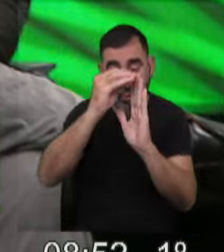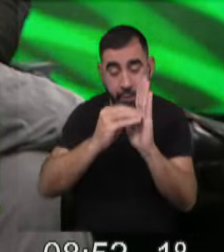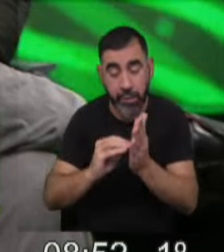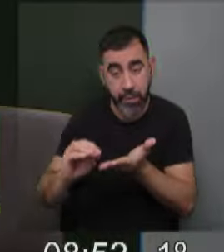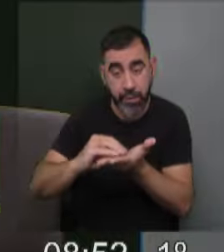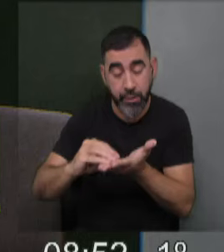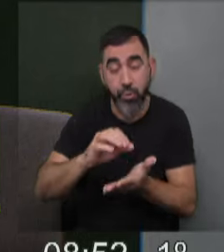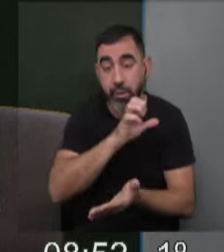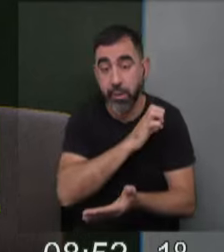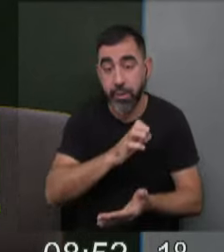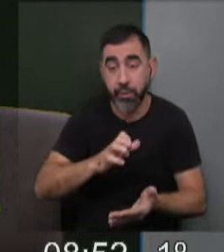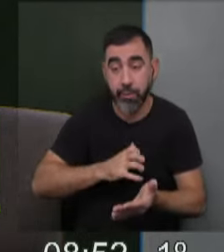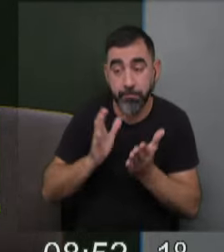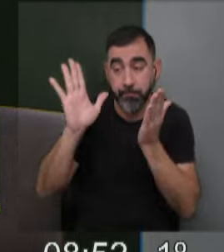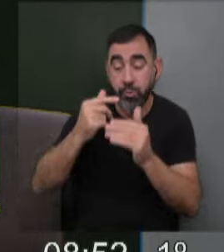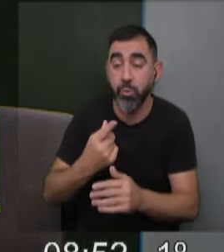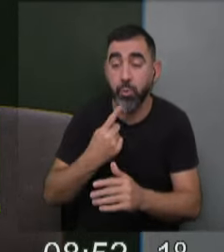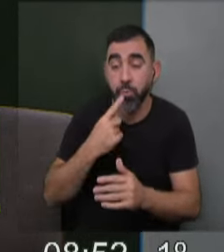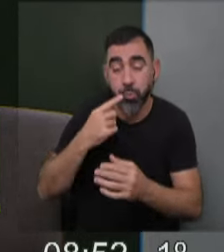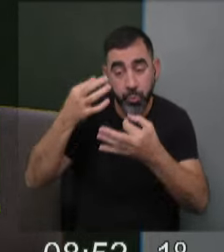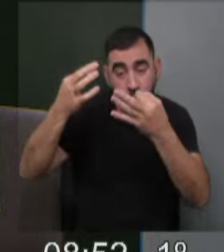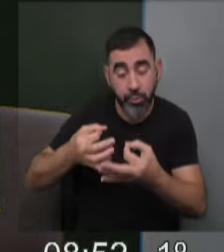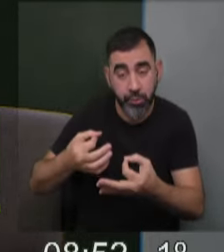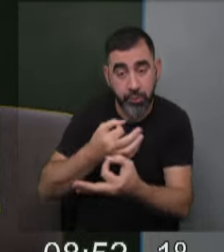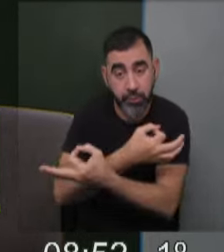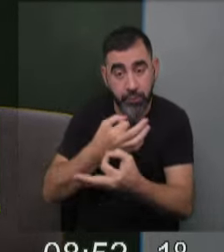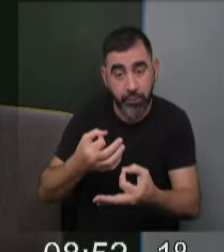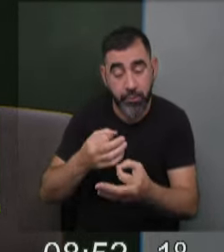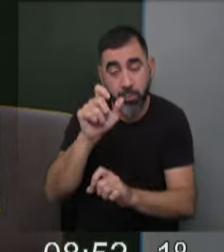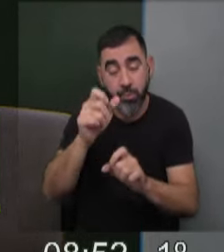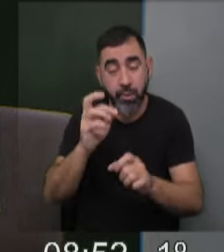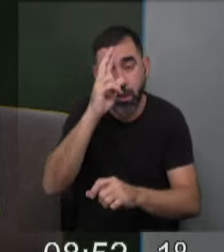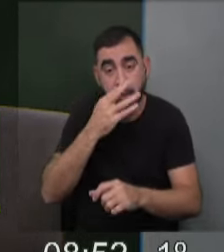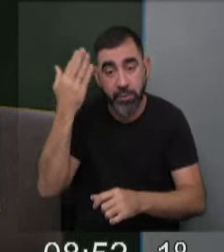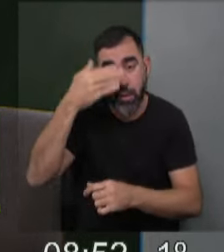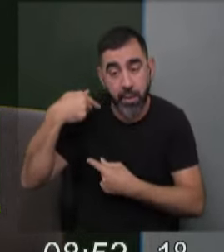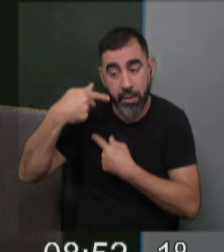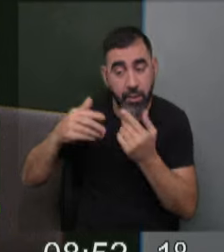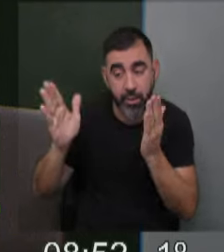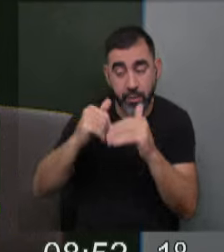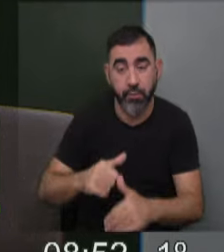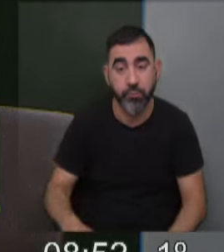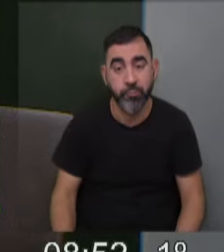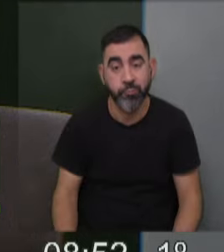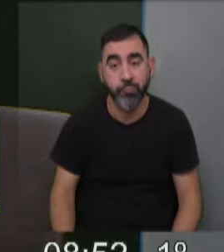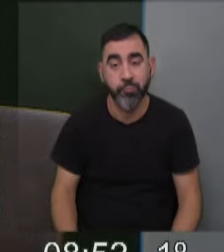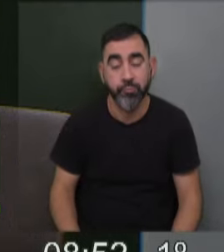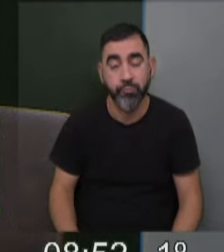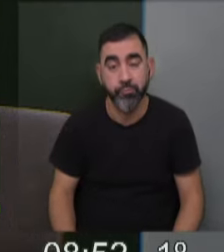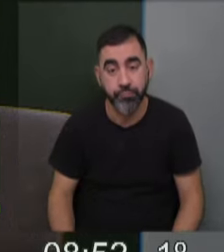el Estado no puede hacer una política eficaz y eficiente respecto a la población afrodescendiente. Bien. ¿Dónde se